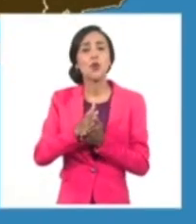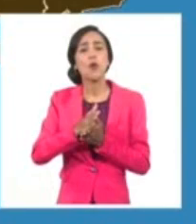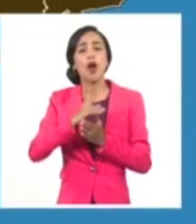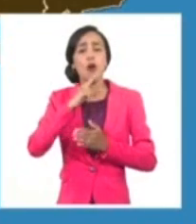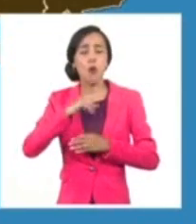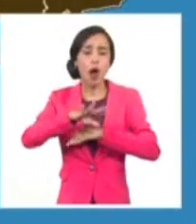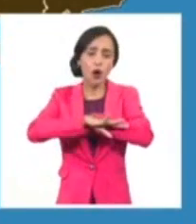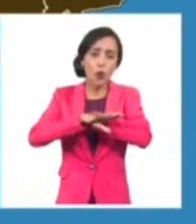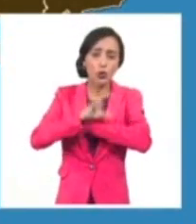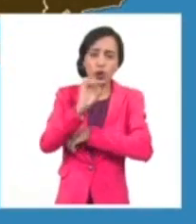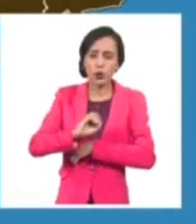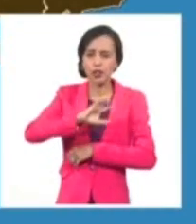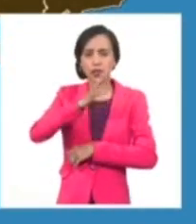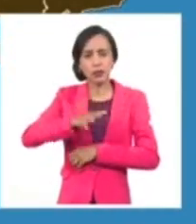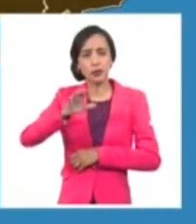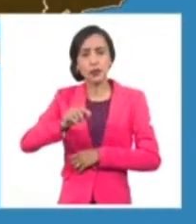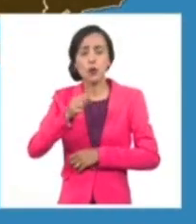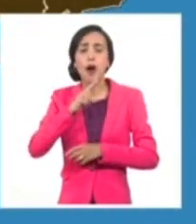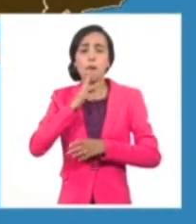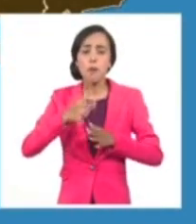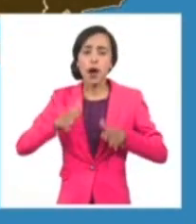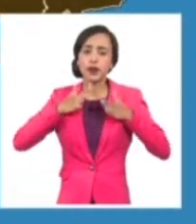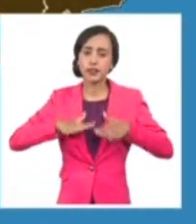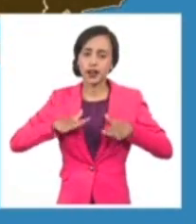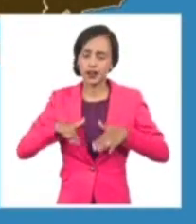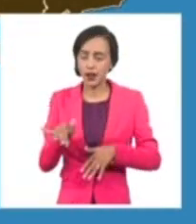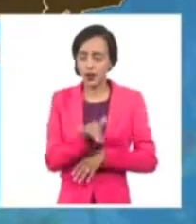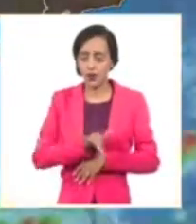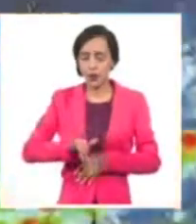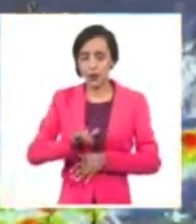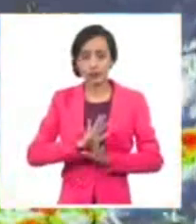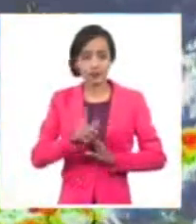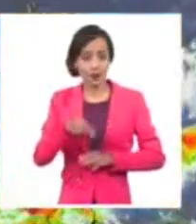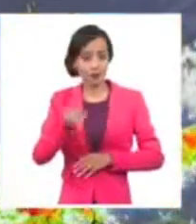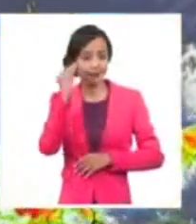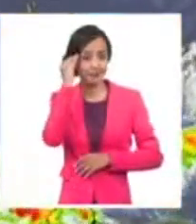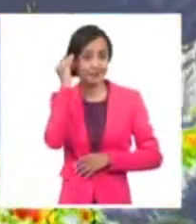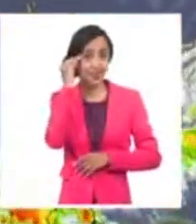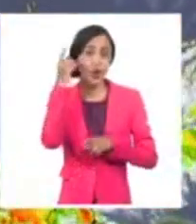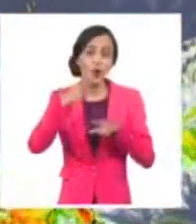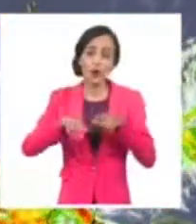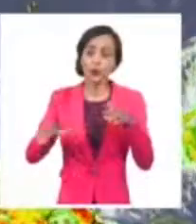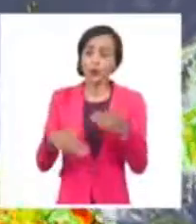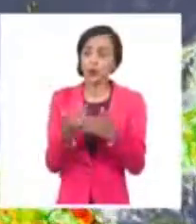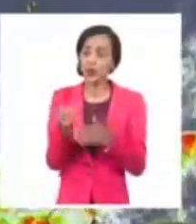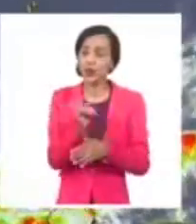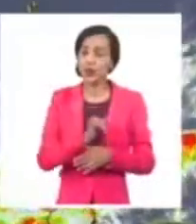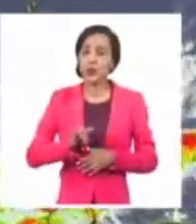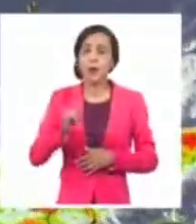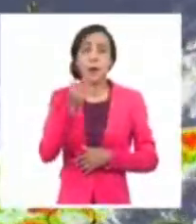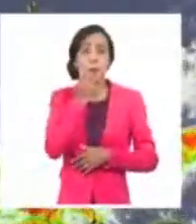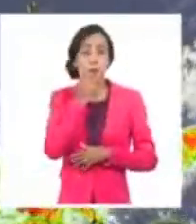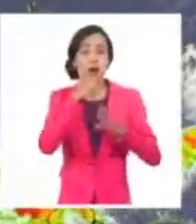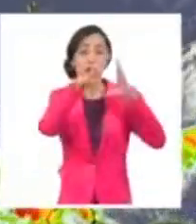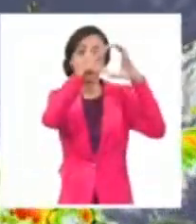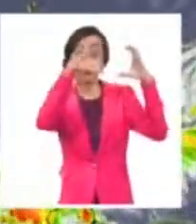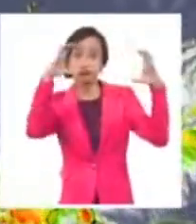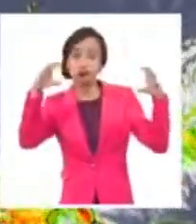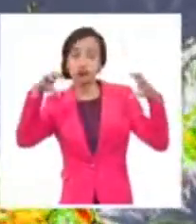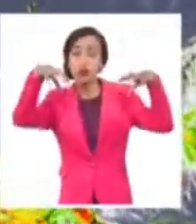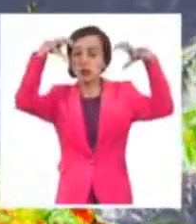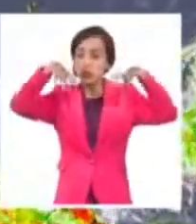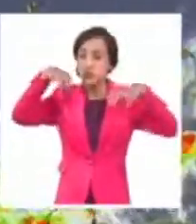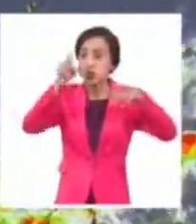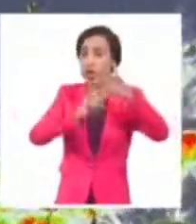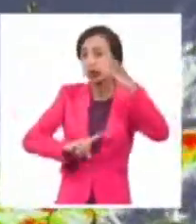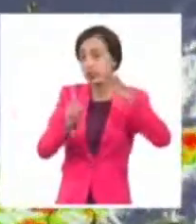orientales y la mar estará tranquila en el resto de las costas así que ya usted sabe otra jornada donde se incrementarán los nublados con chubascos lluvias